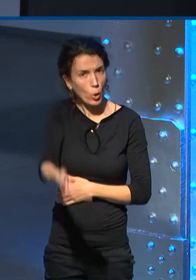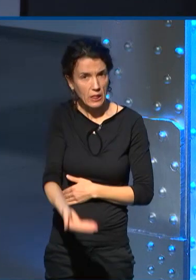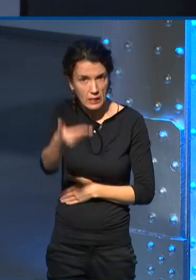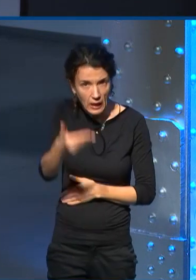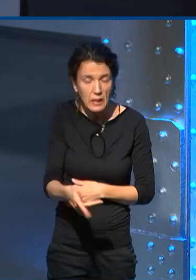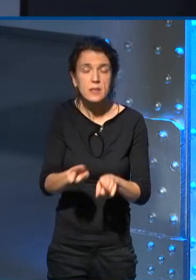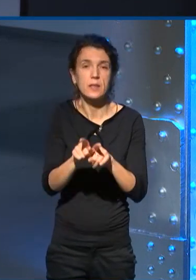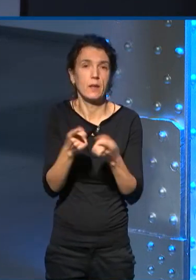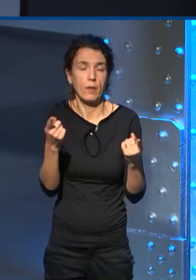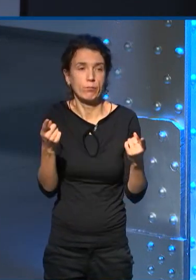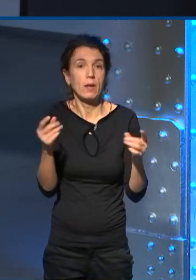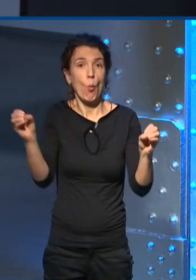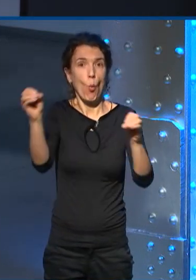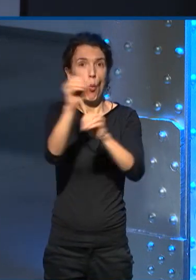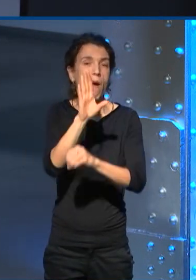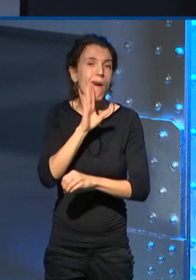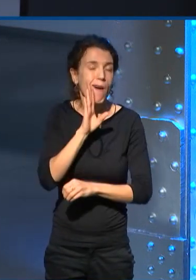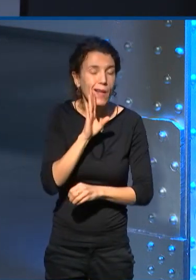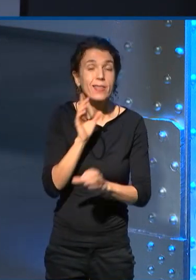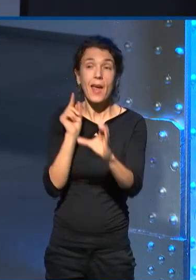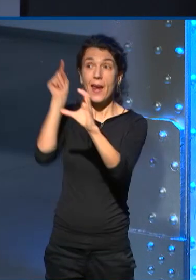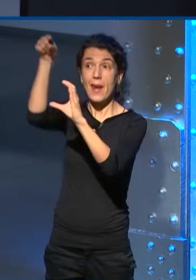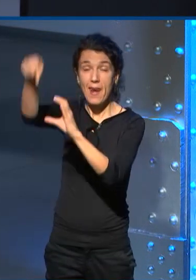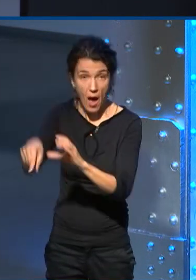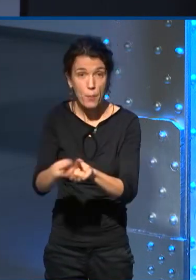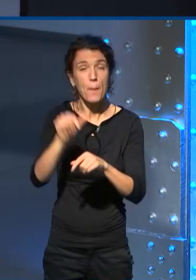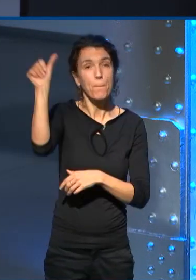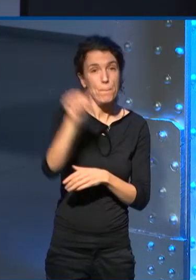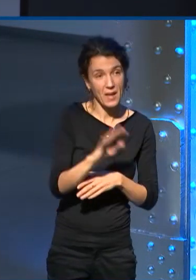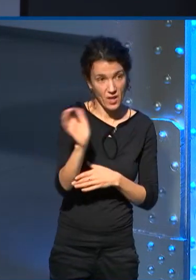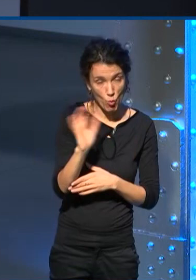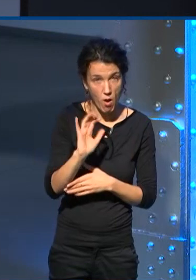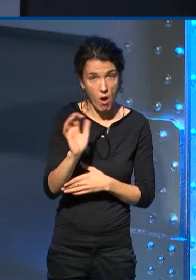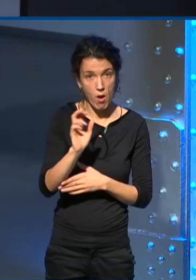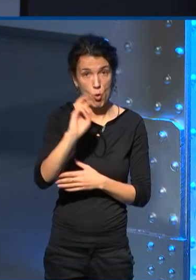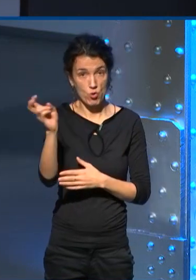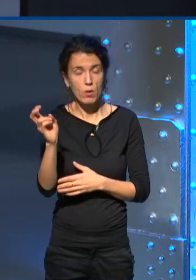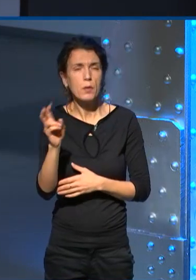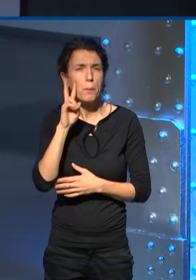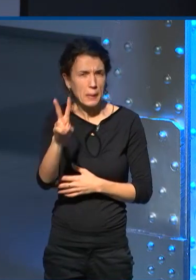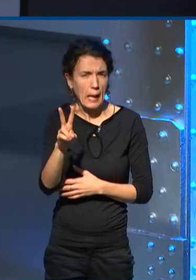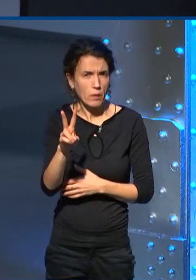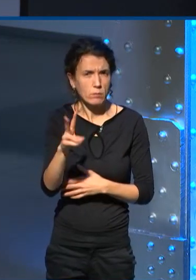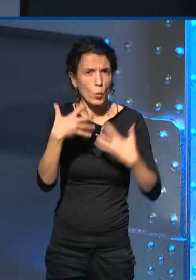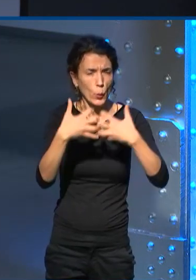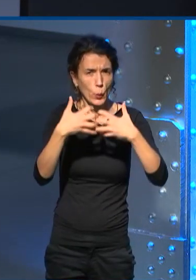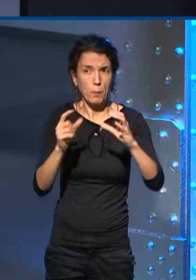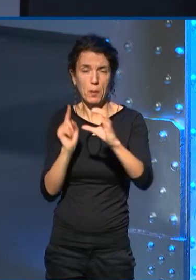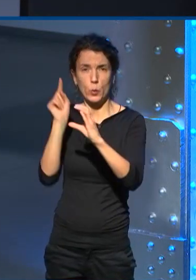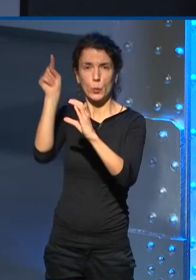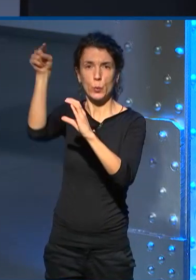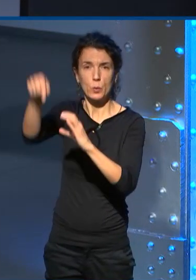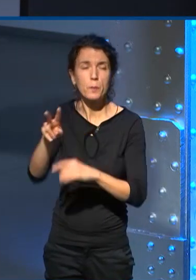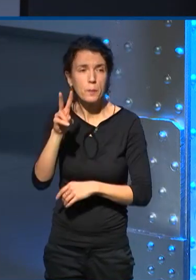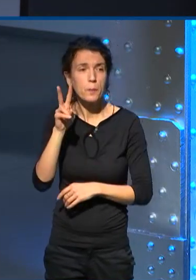esto de la oposición. Entonces, las naves para ir a Marte, esta es la nave de la película de... Fíjense que está rotando, porque en el